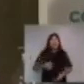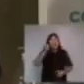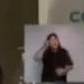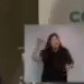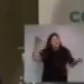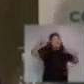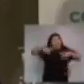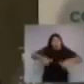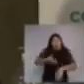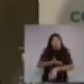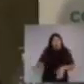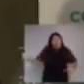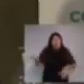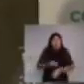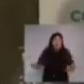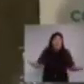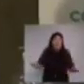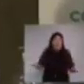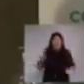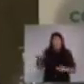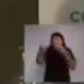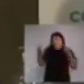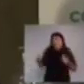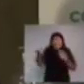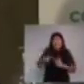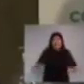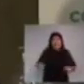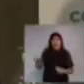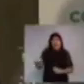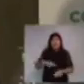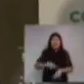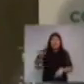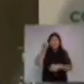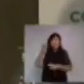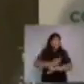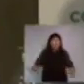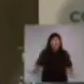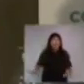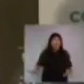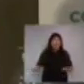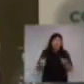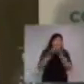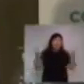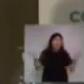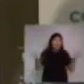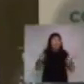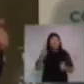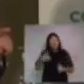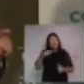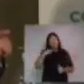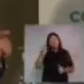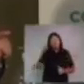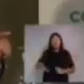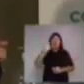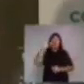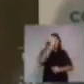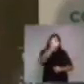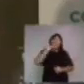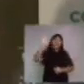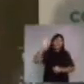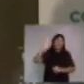Se termina. No pueden entrar. Los que inclusive ya llegaron los de Córdoba, seguimiento